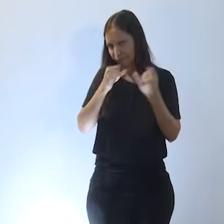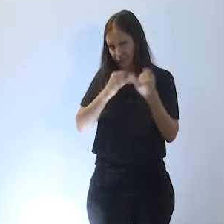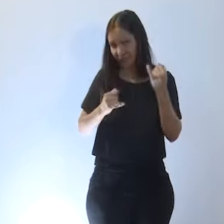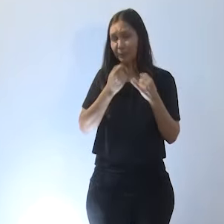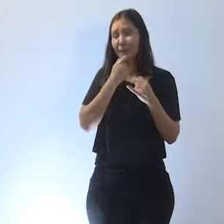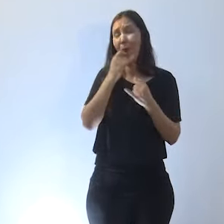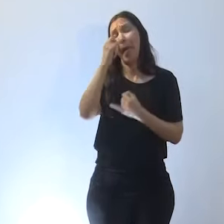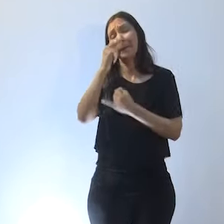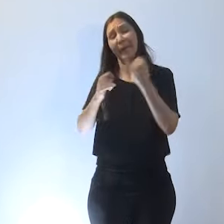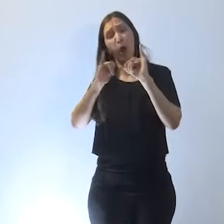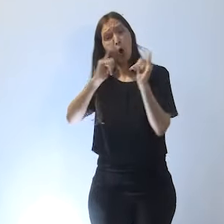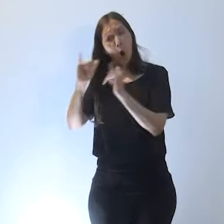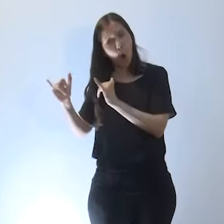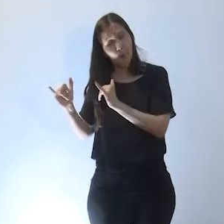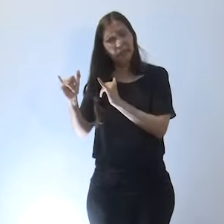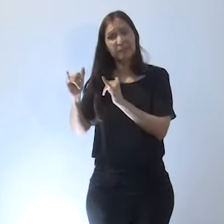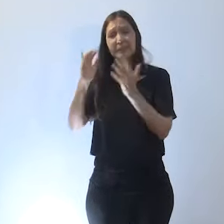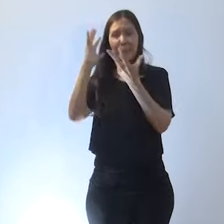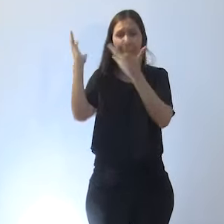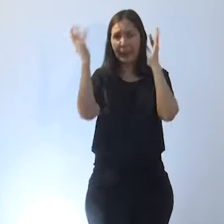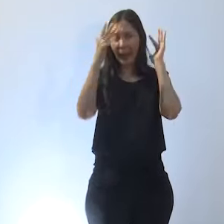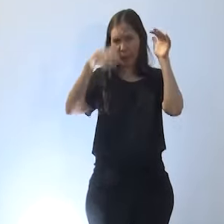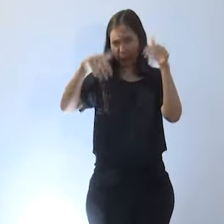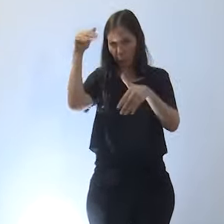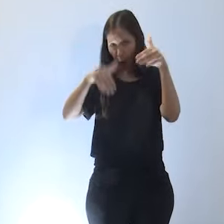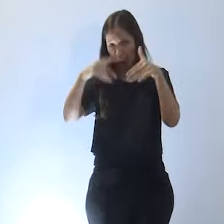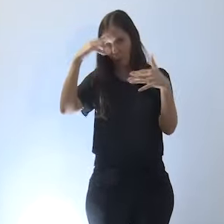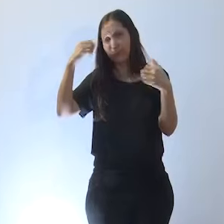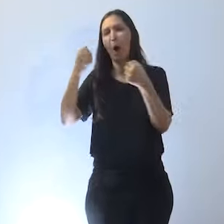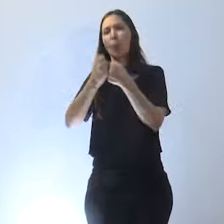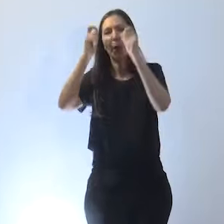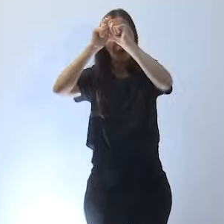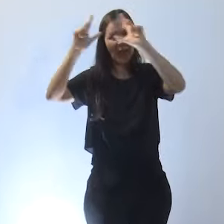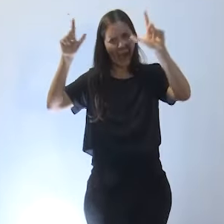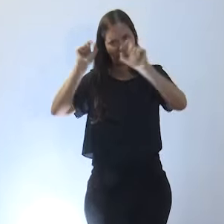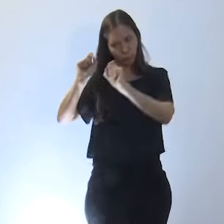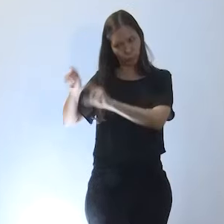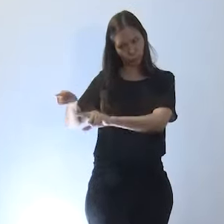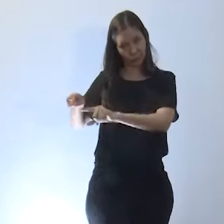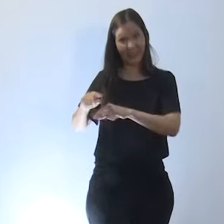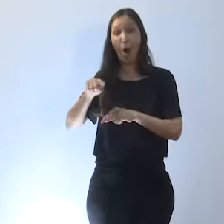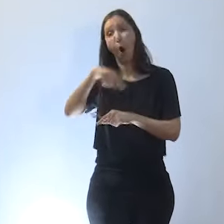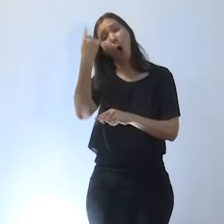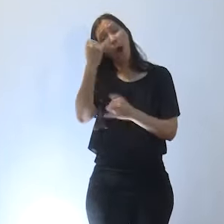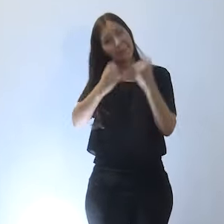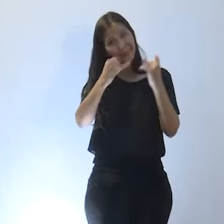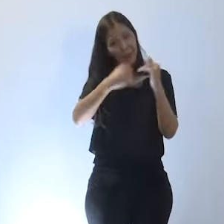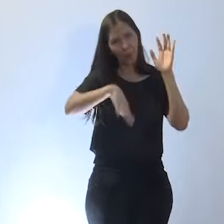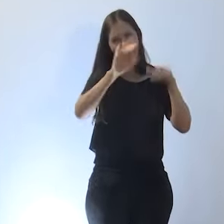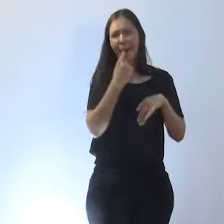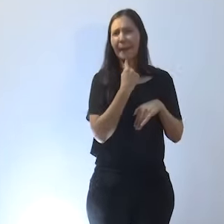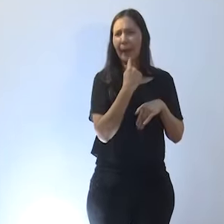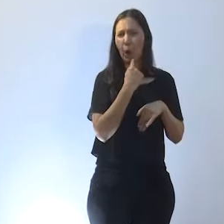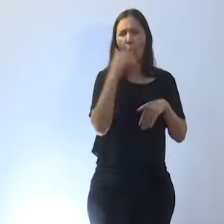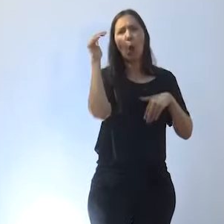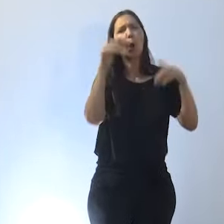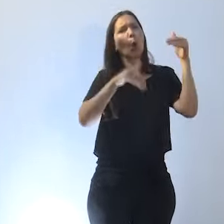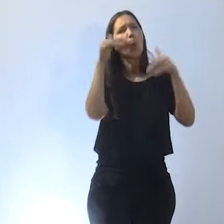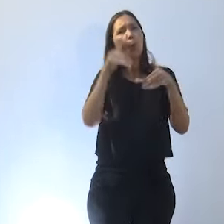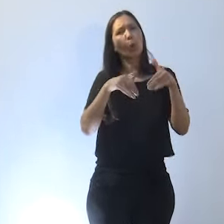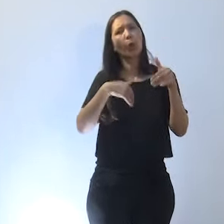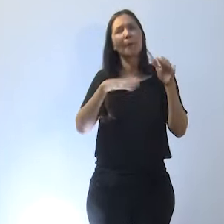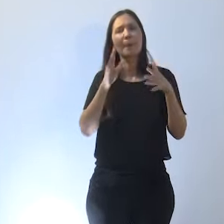ley acordando con muchas sus ideas la otra mitad sobre todo de los varones lo votó por este voto ya